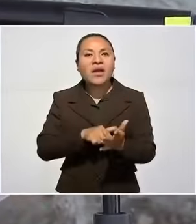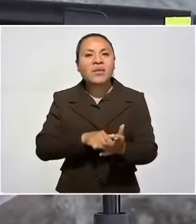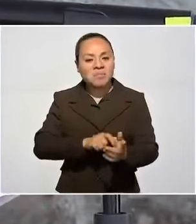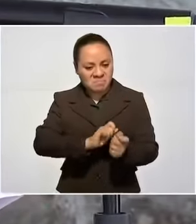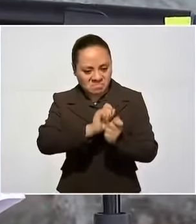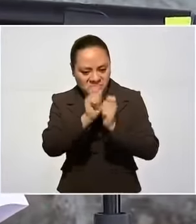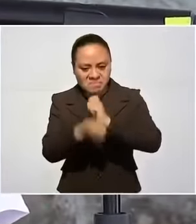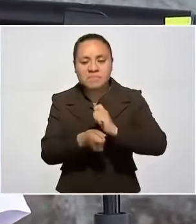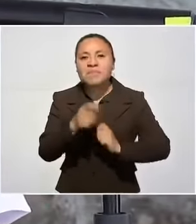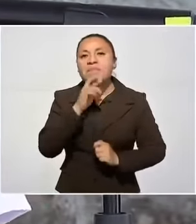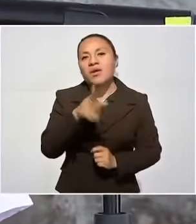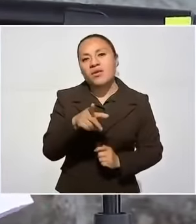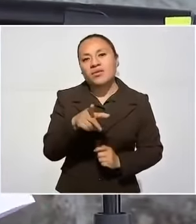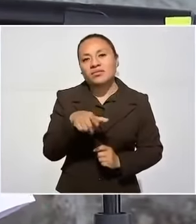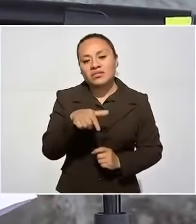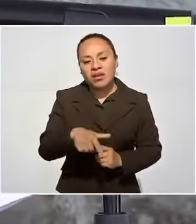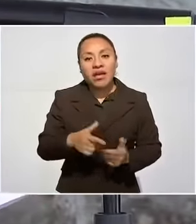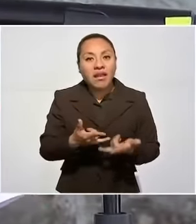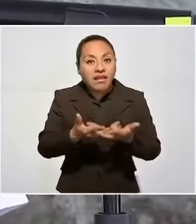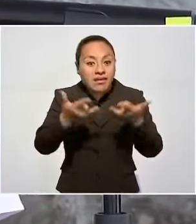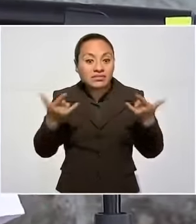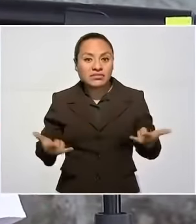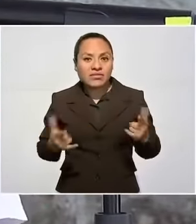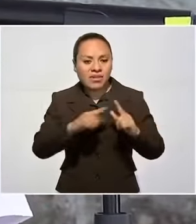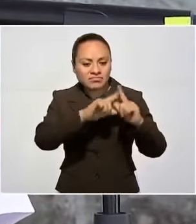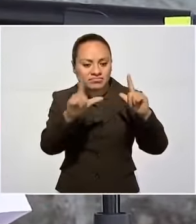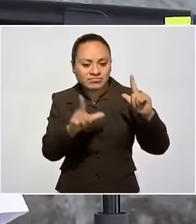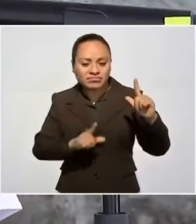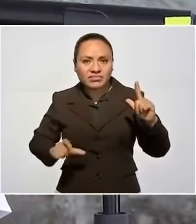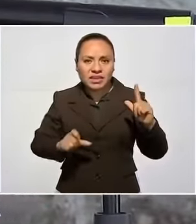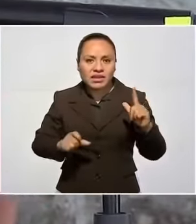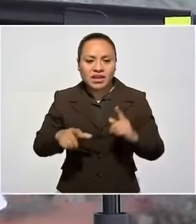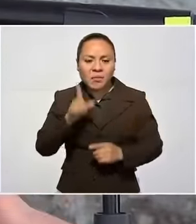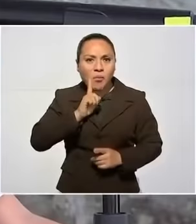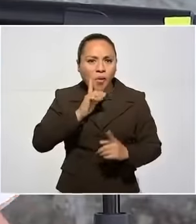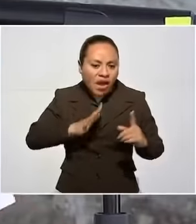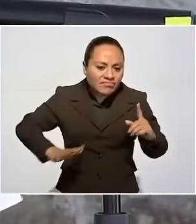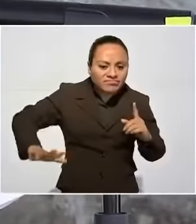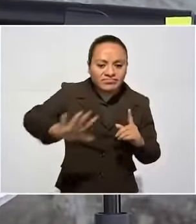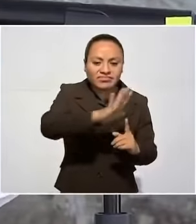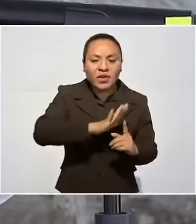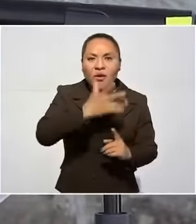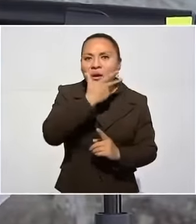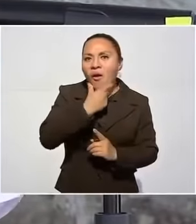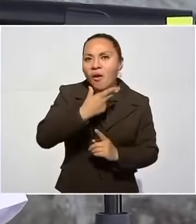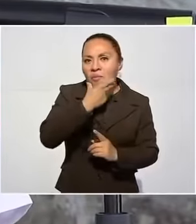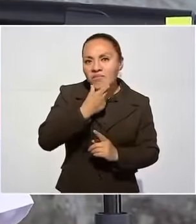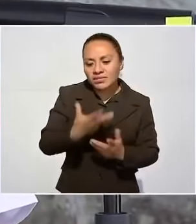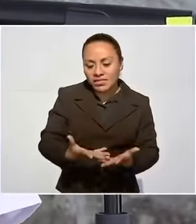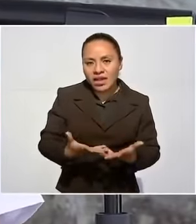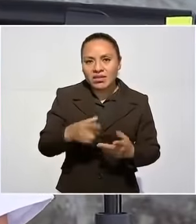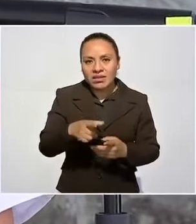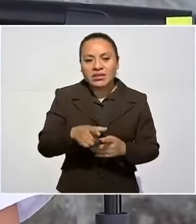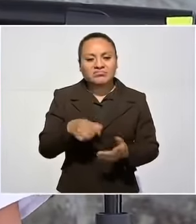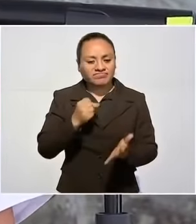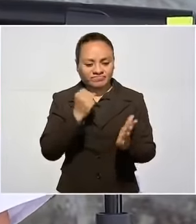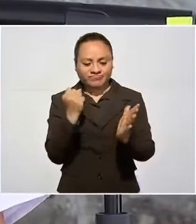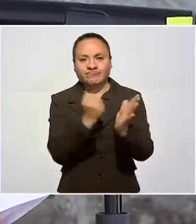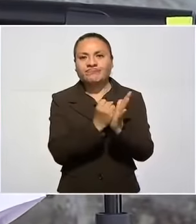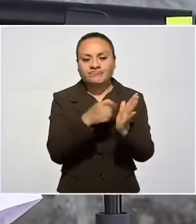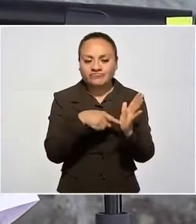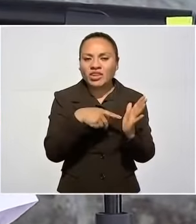La historia de nuestra nación está llena de mujeres y hombres que dejaron su marca